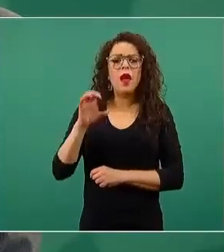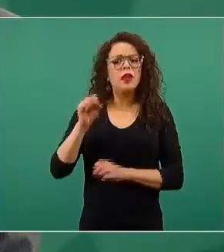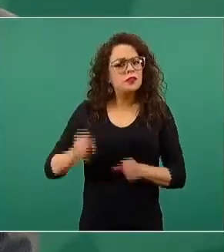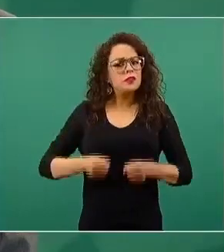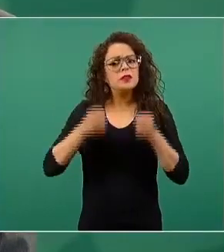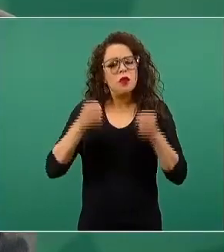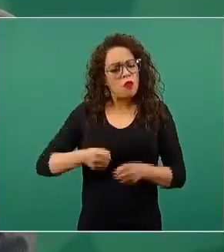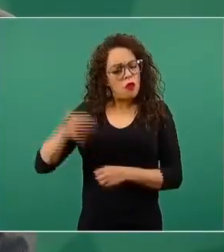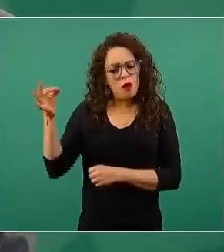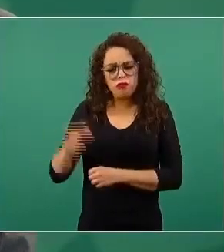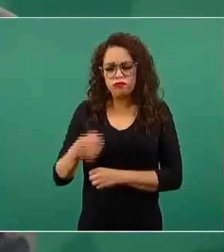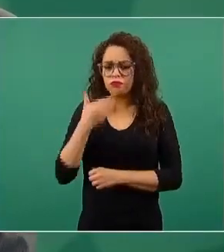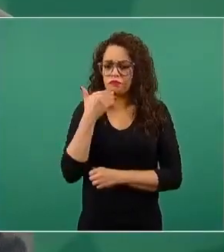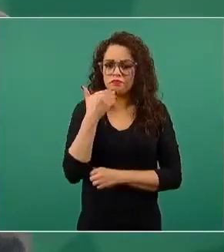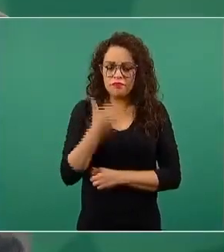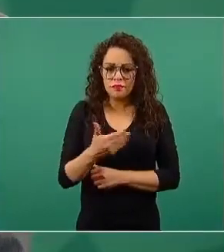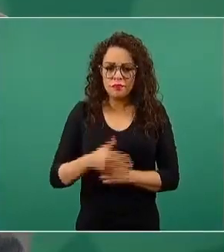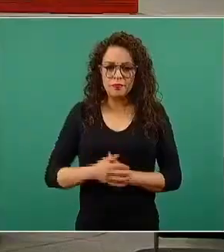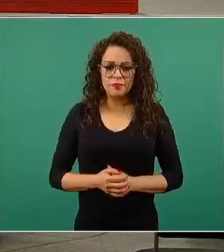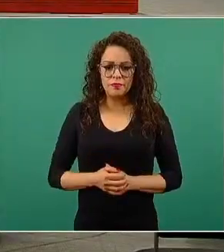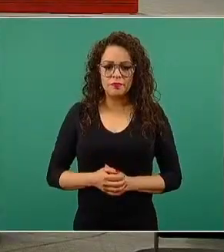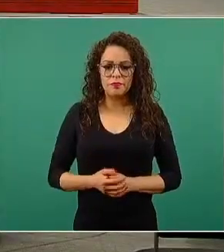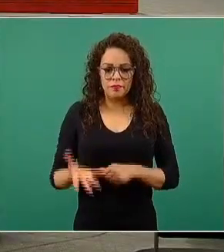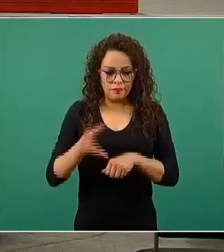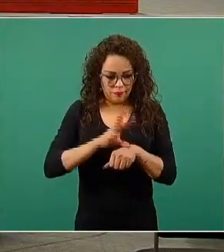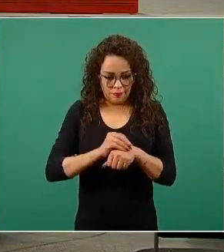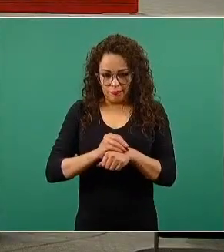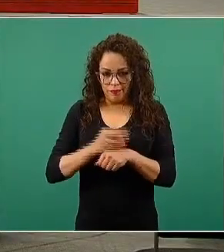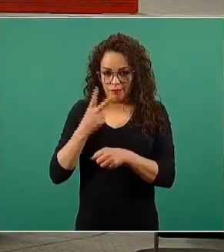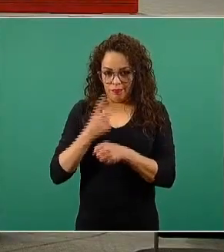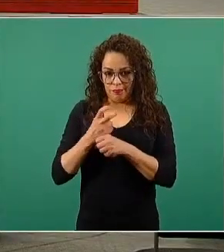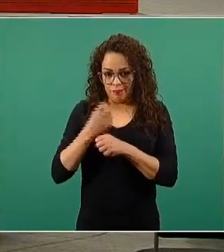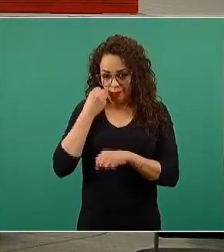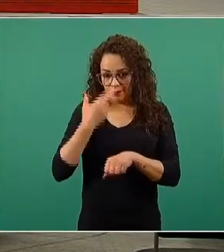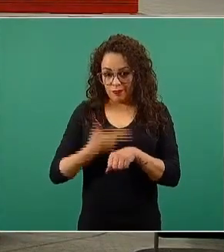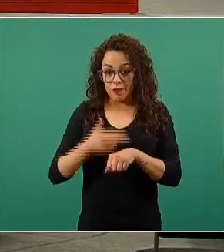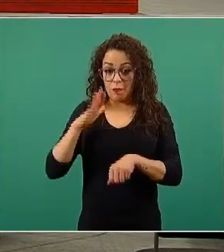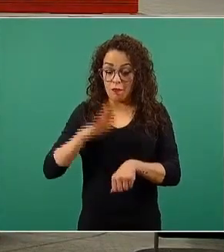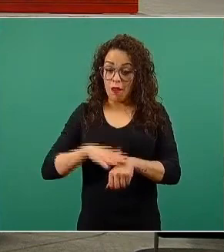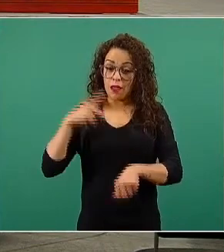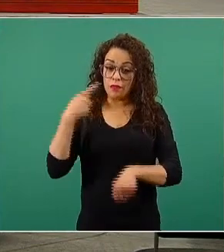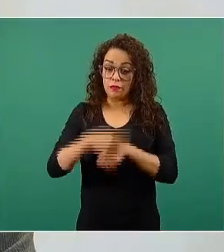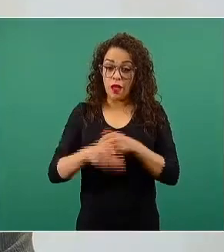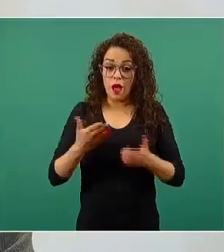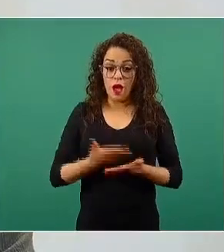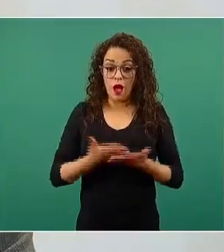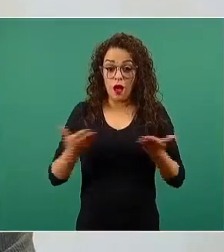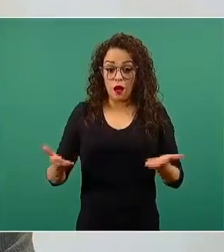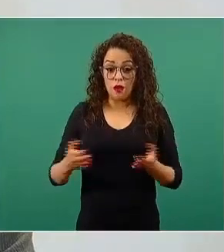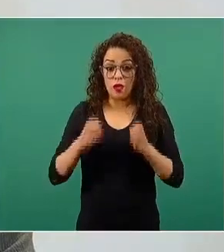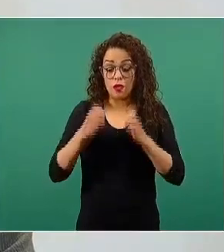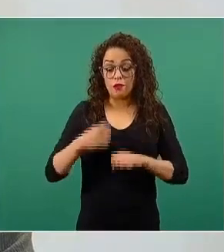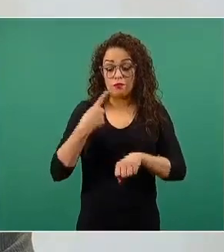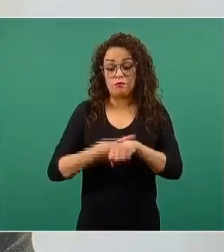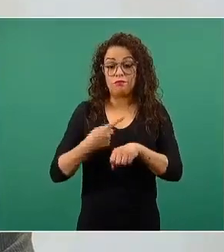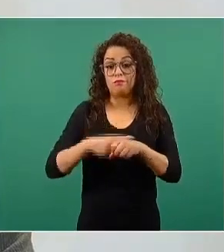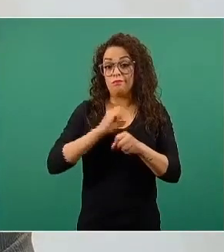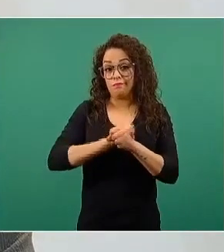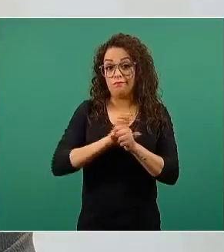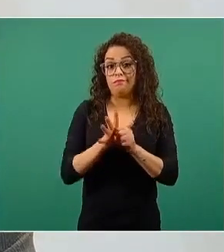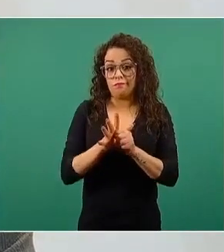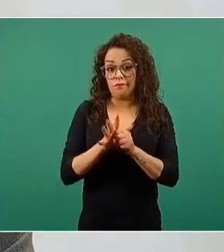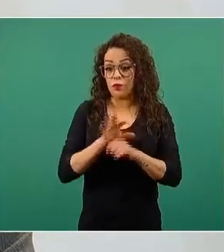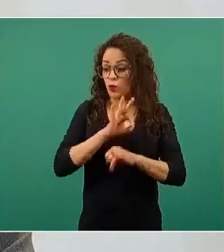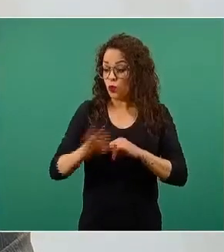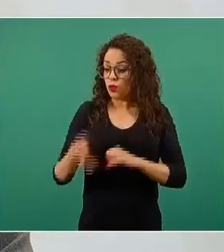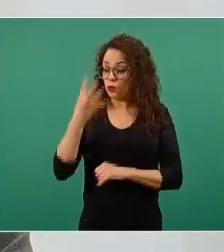eficaces. Hoy día, y si me permites, subsecretario, es más peligroso todavía tener COVID. En San Luis Potosí, en las últimas